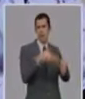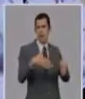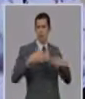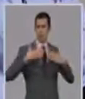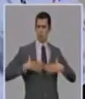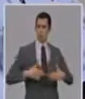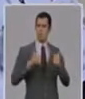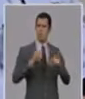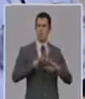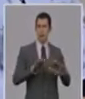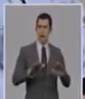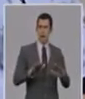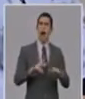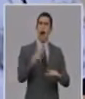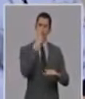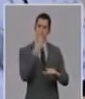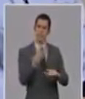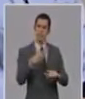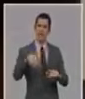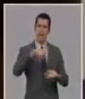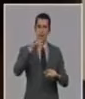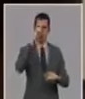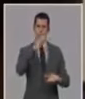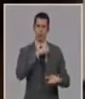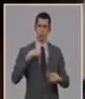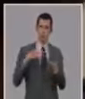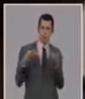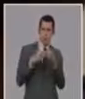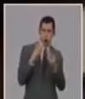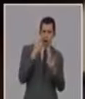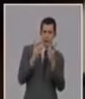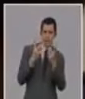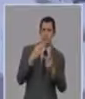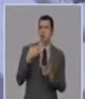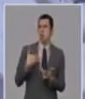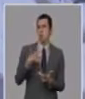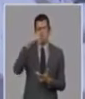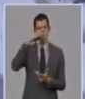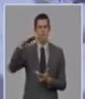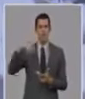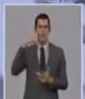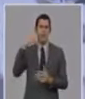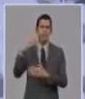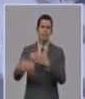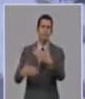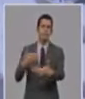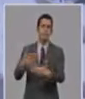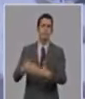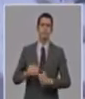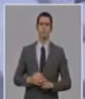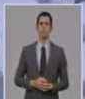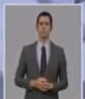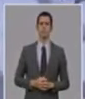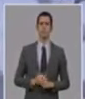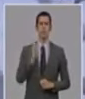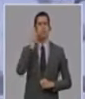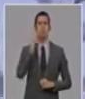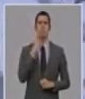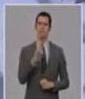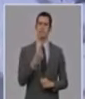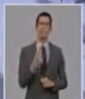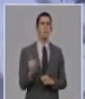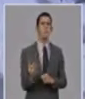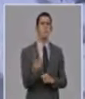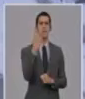de seguimiento a menores convalecientes de esta enfermedad. Se evalúan por varias especialidades. En un primer momento lo van a evaluar